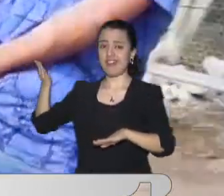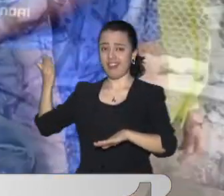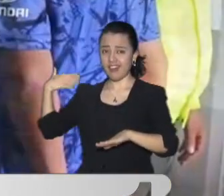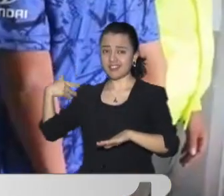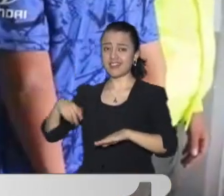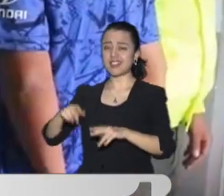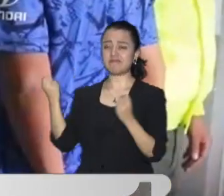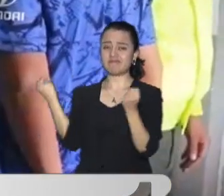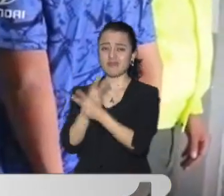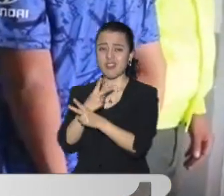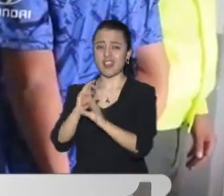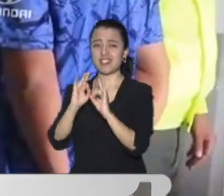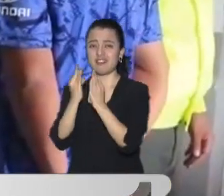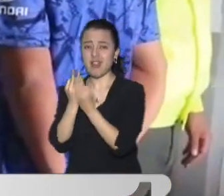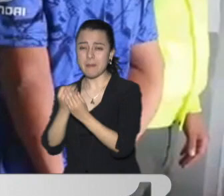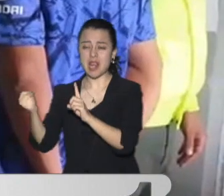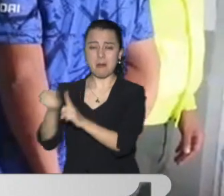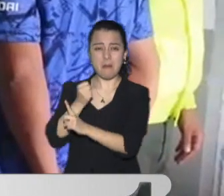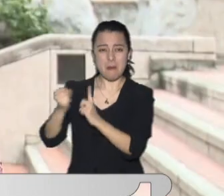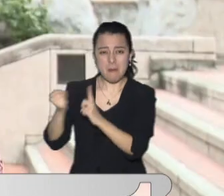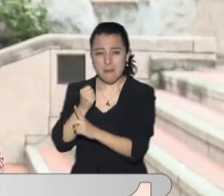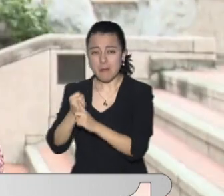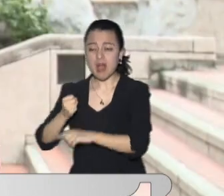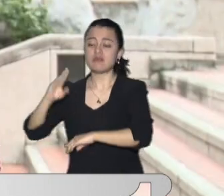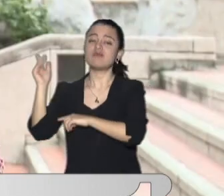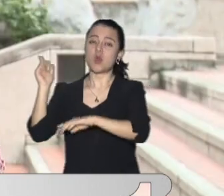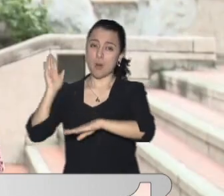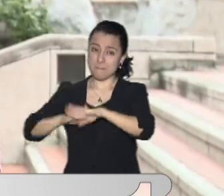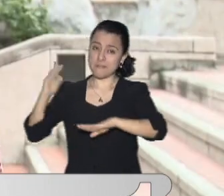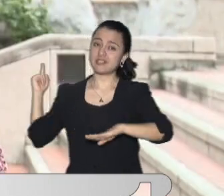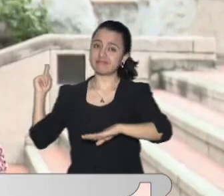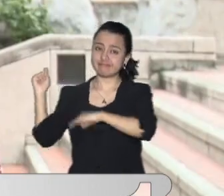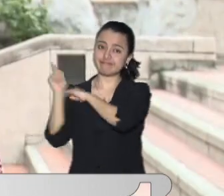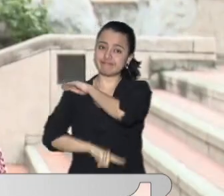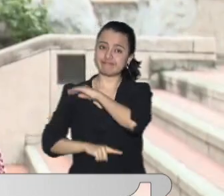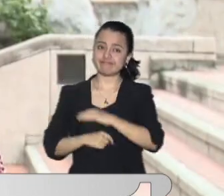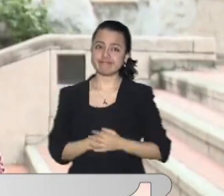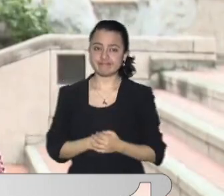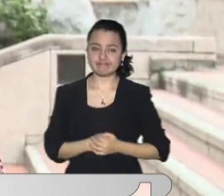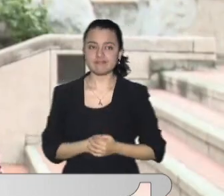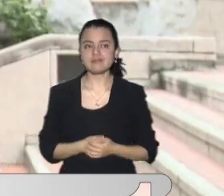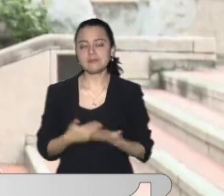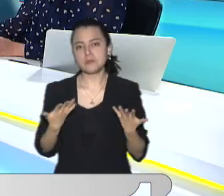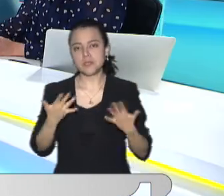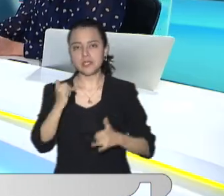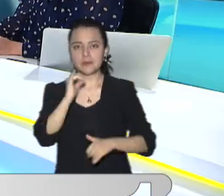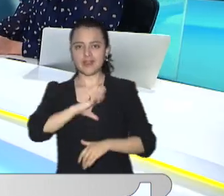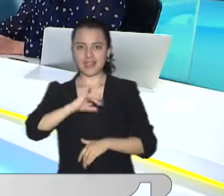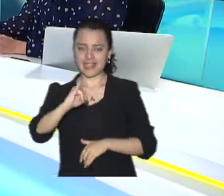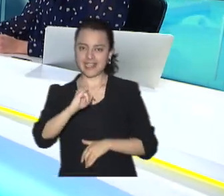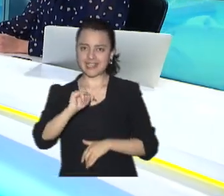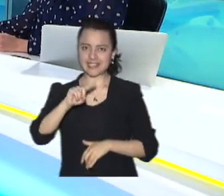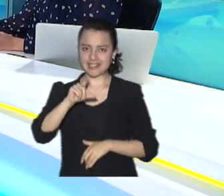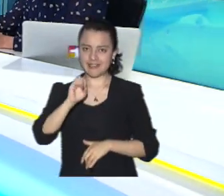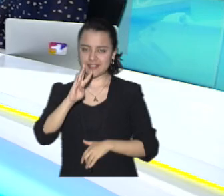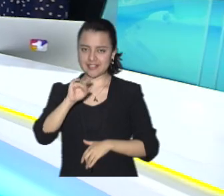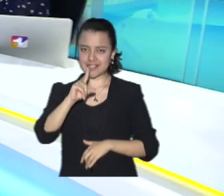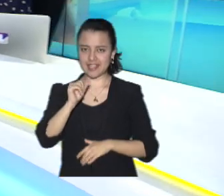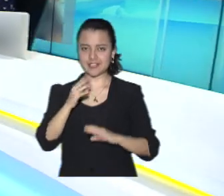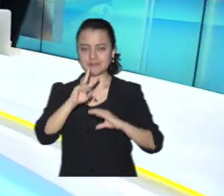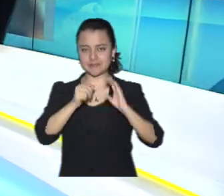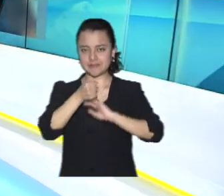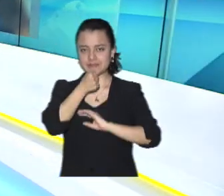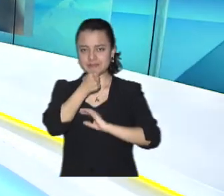violencia intrafamiliar y lesiones culposas. Muy bien, es por ahora toda la información desde Cali. Sebastián Bedoya, Noticentro